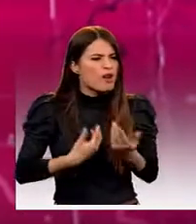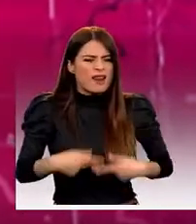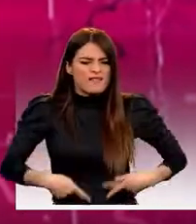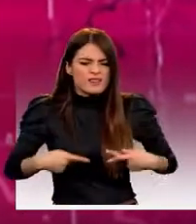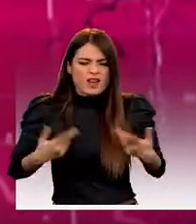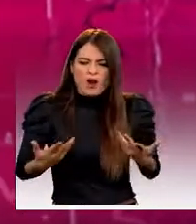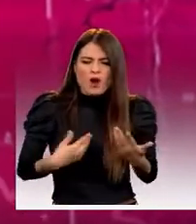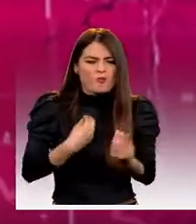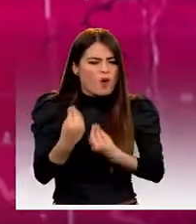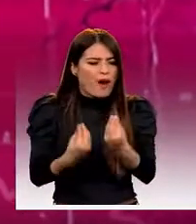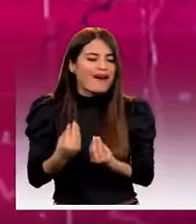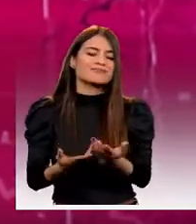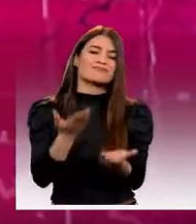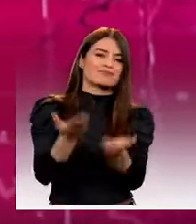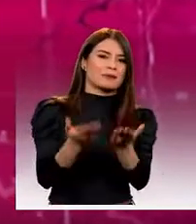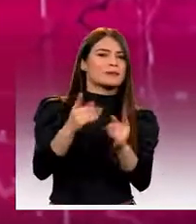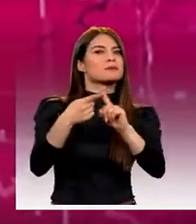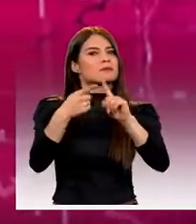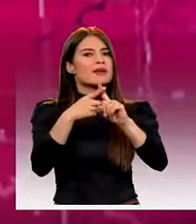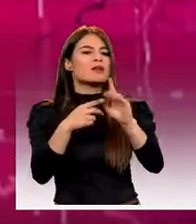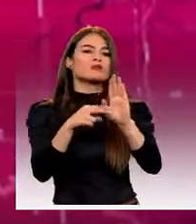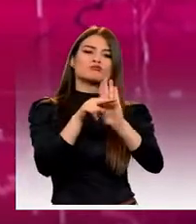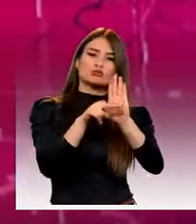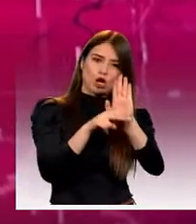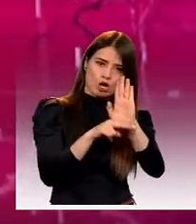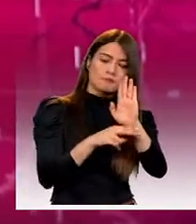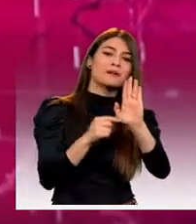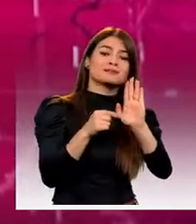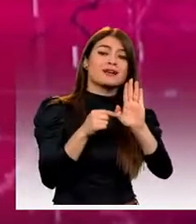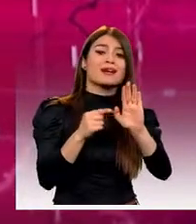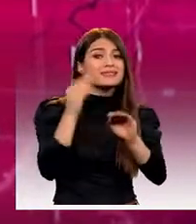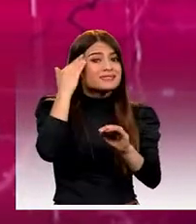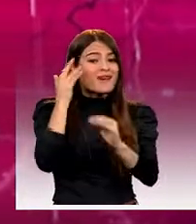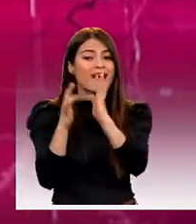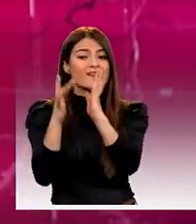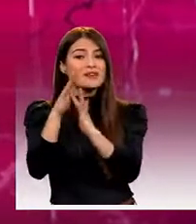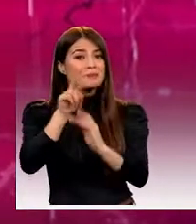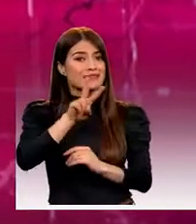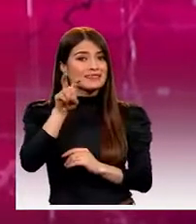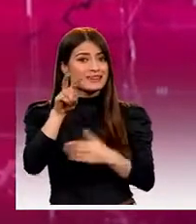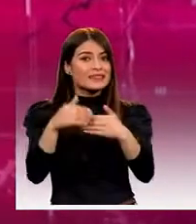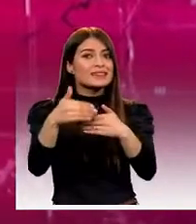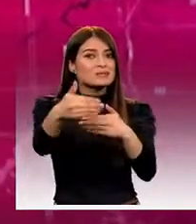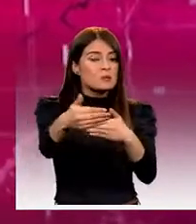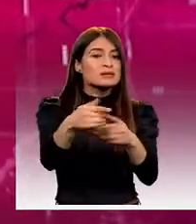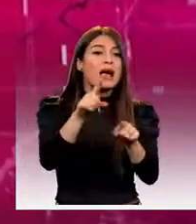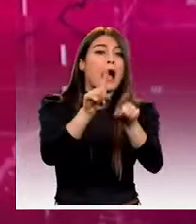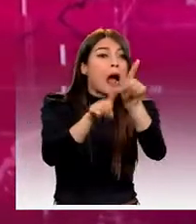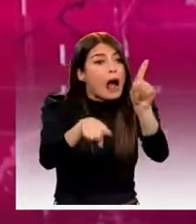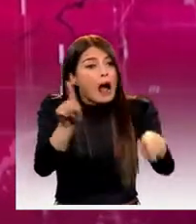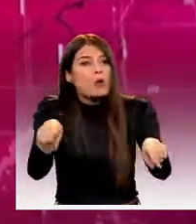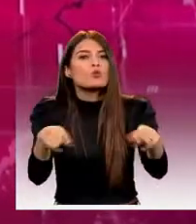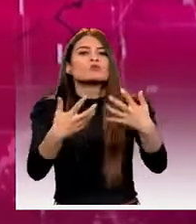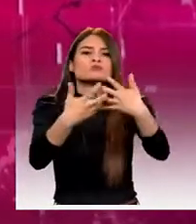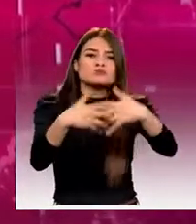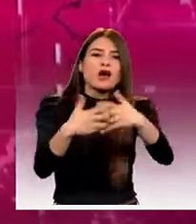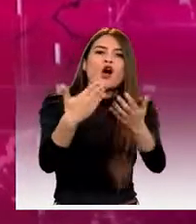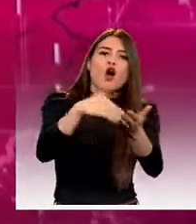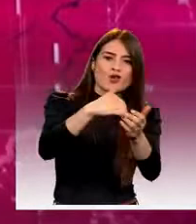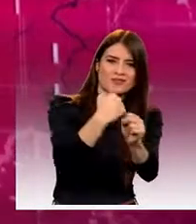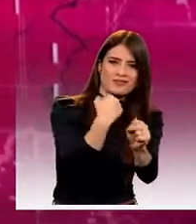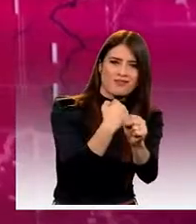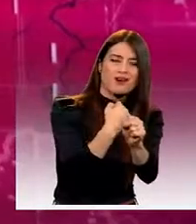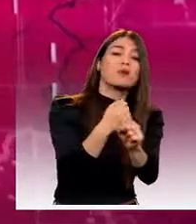que terminarán la cuarentena y volverán a sus labores a partir del 27 de abril en lugares como fábricas y obras de